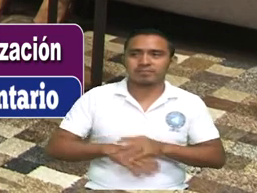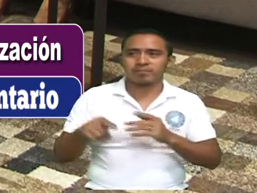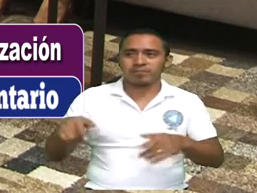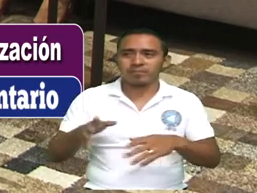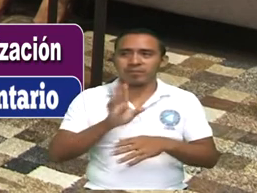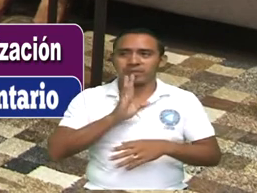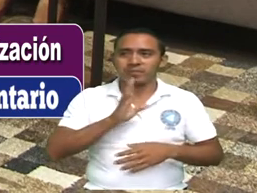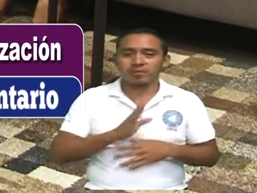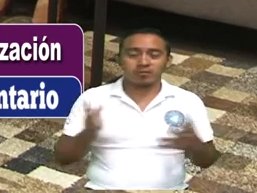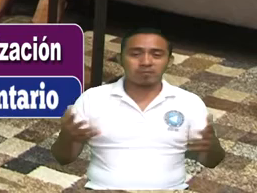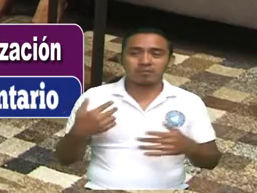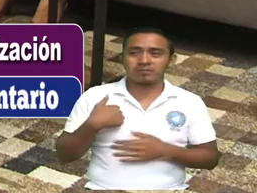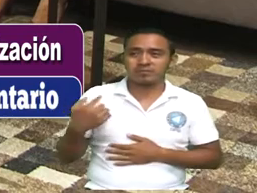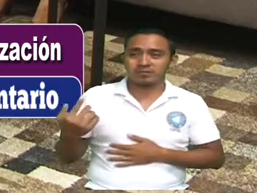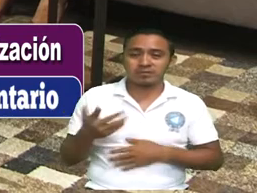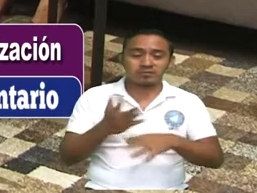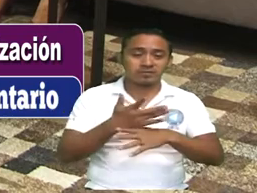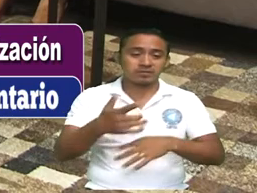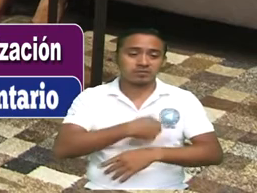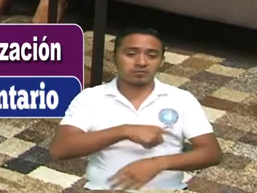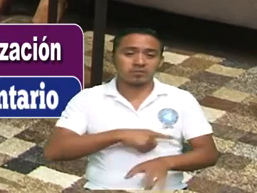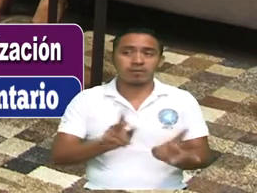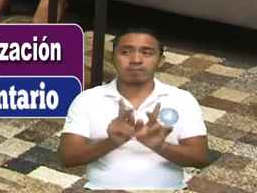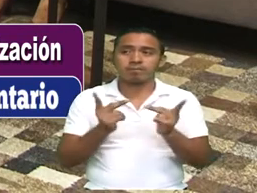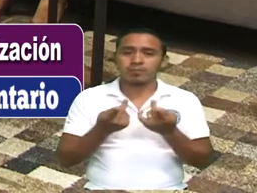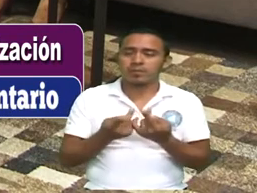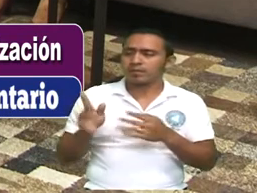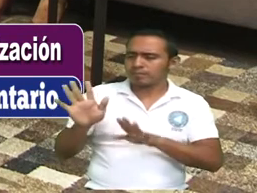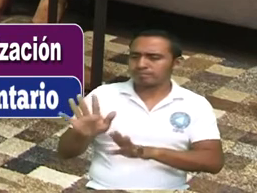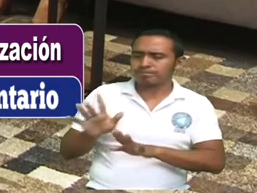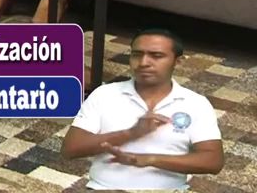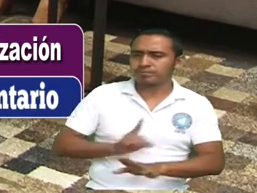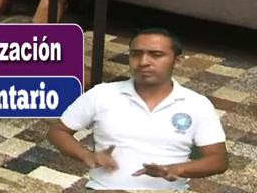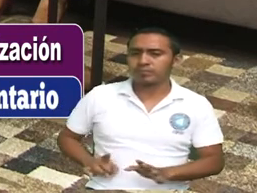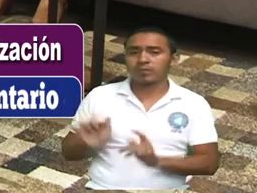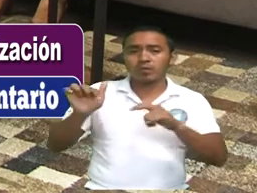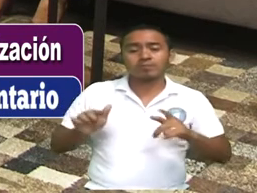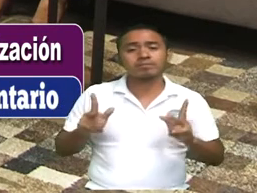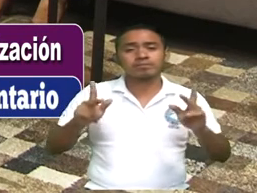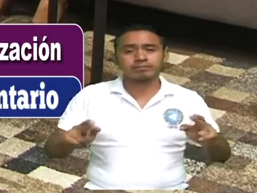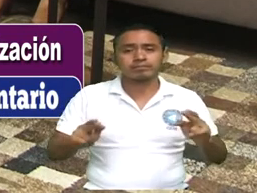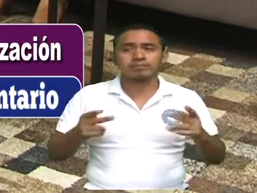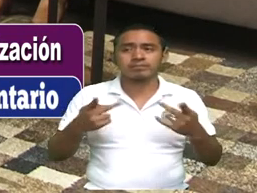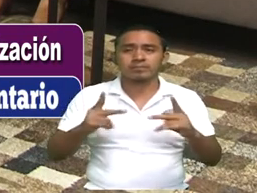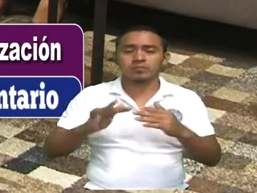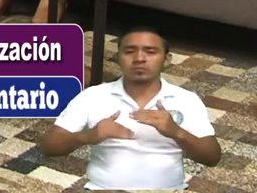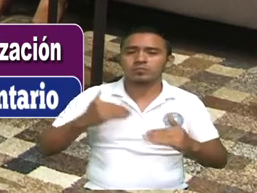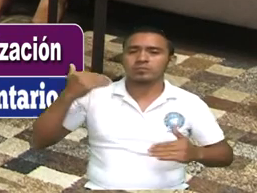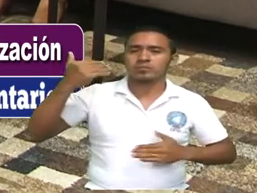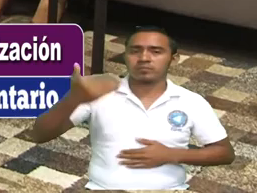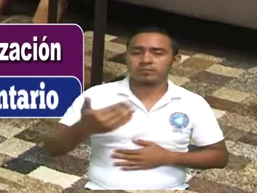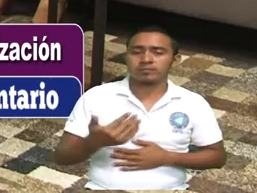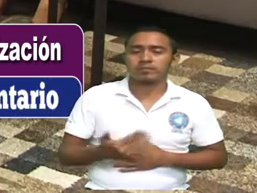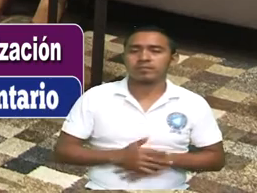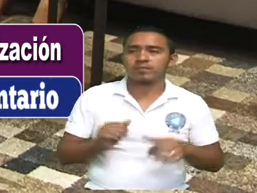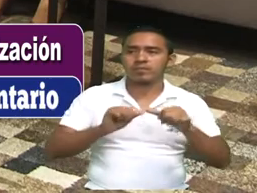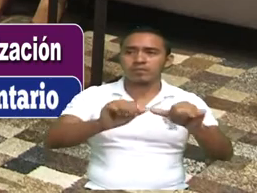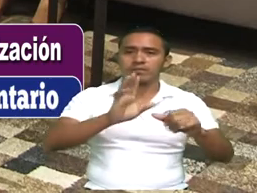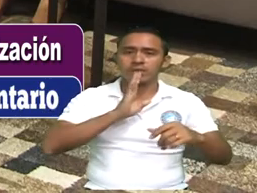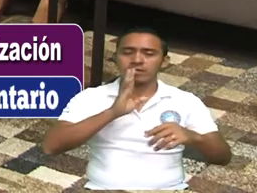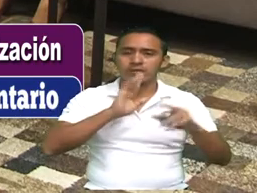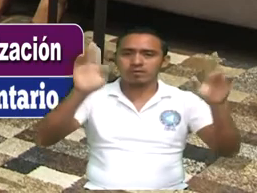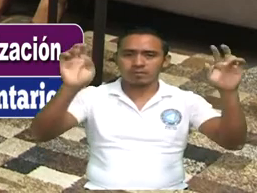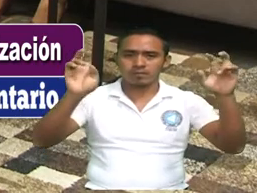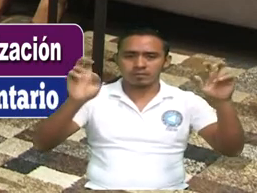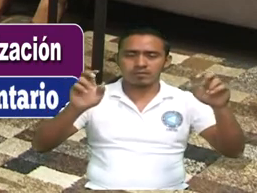hablando particularmente en los centros públicos, ¿no? Diputada, vamos a hacer una pausa, pero cuando regresemos continuaremos